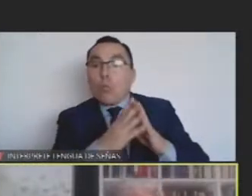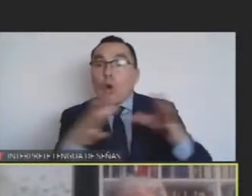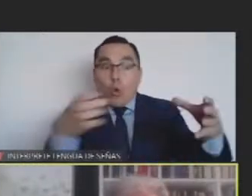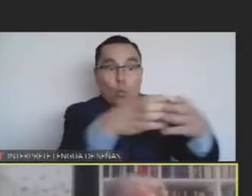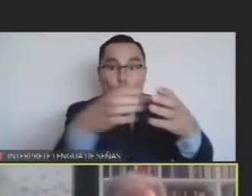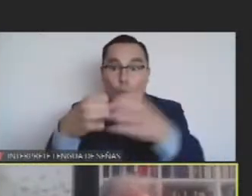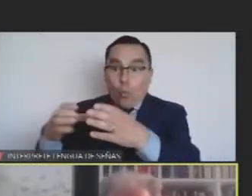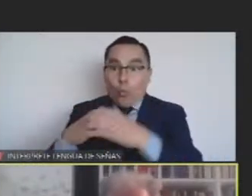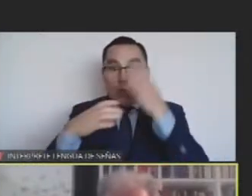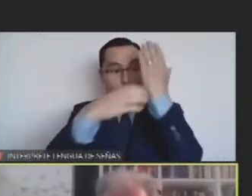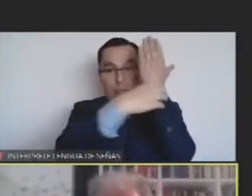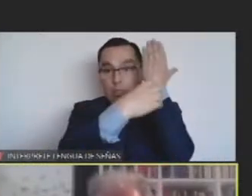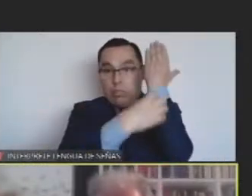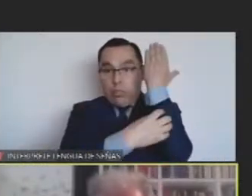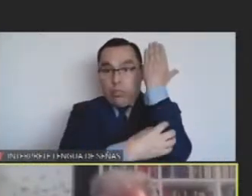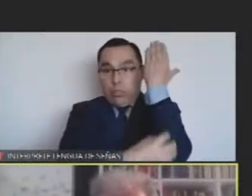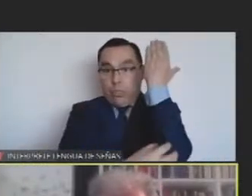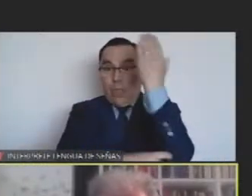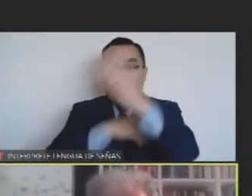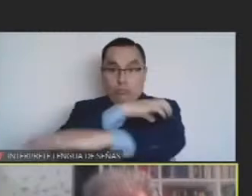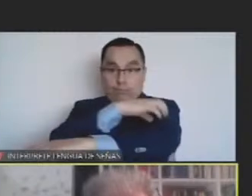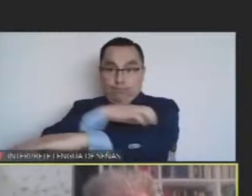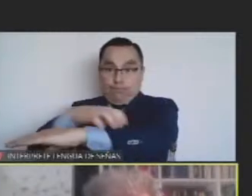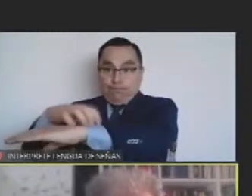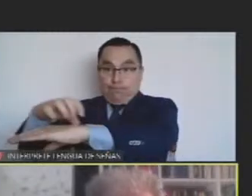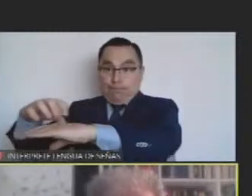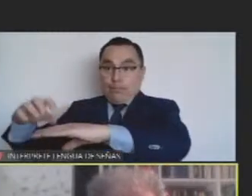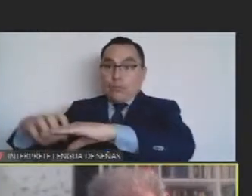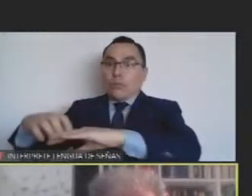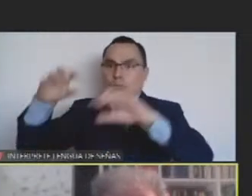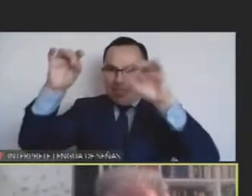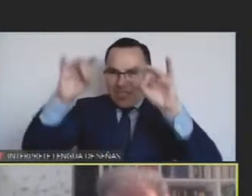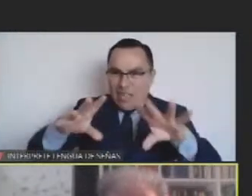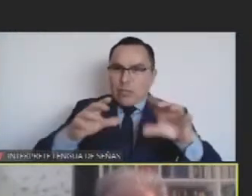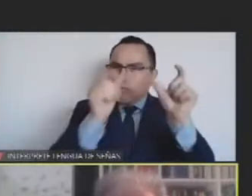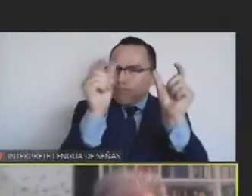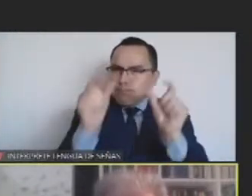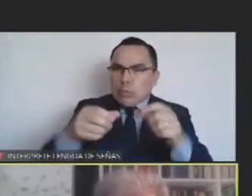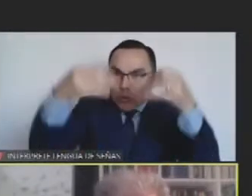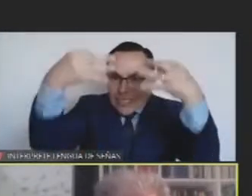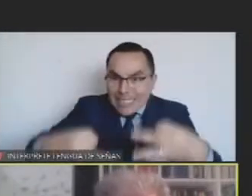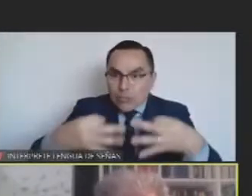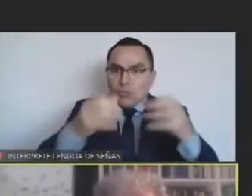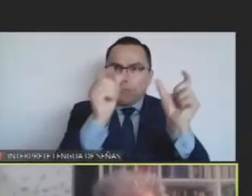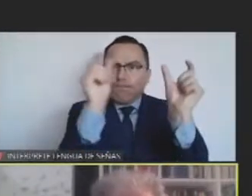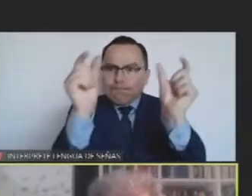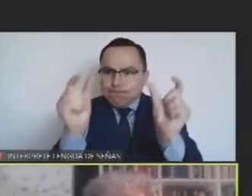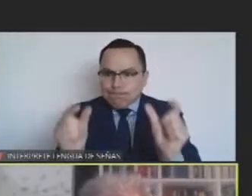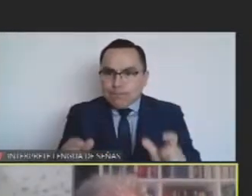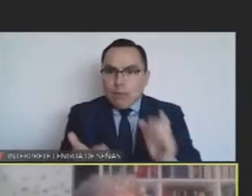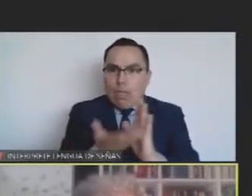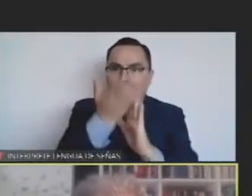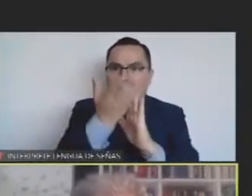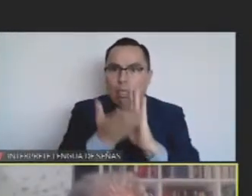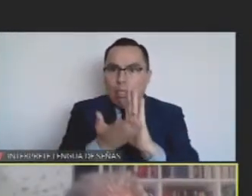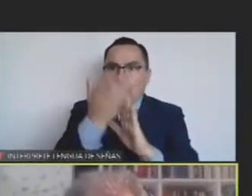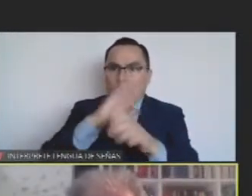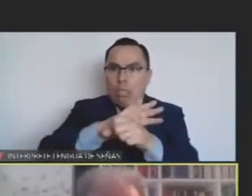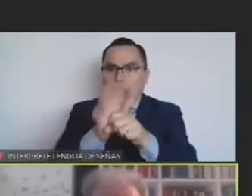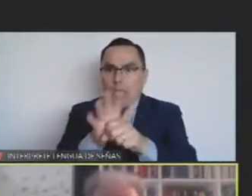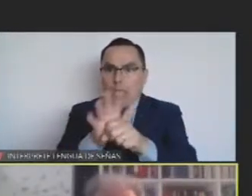contagios todos los días, la gente va a tener más conciencia de lo que está pasando en su comuna, si está subiendo, si está bajando, si es el momento de cuidarse